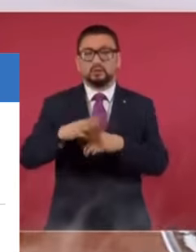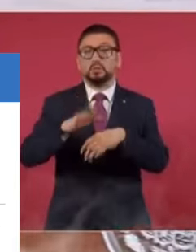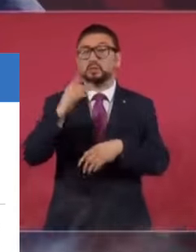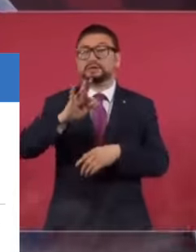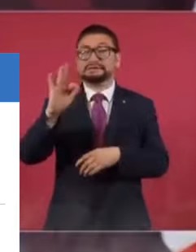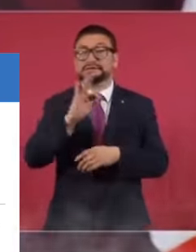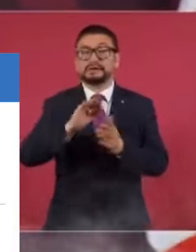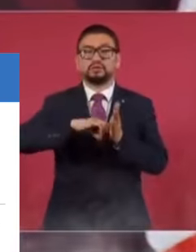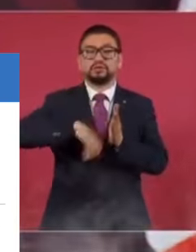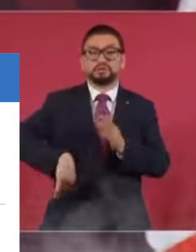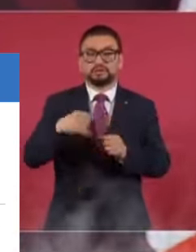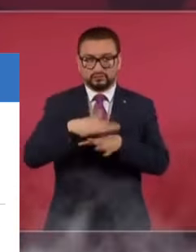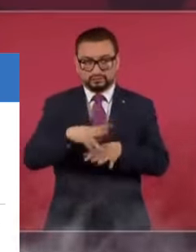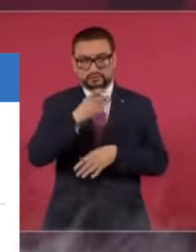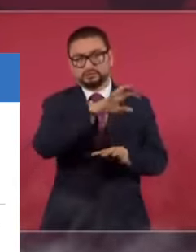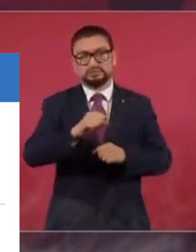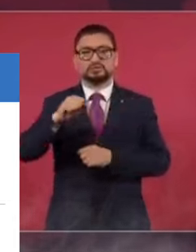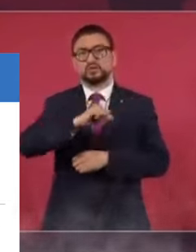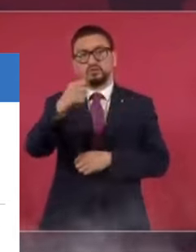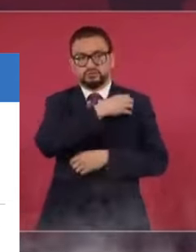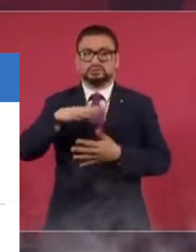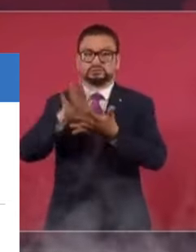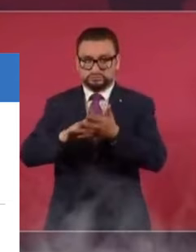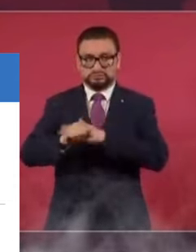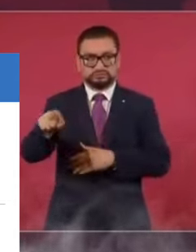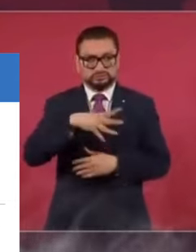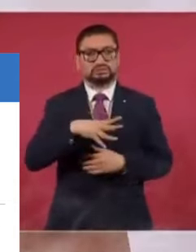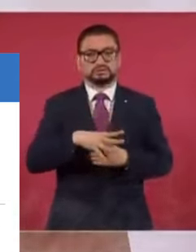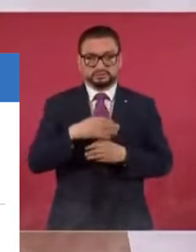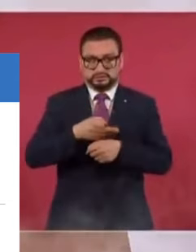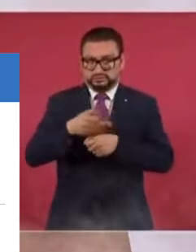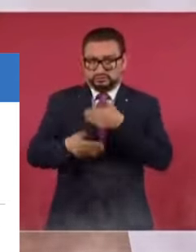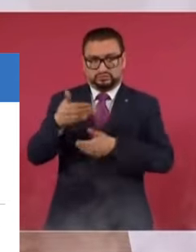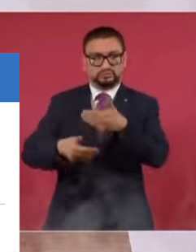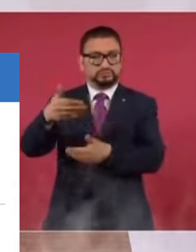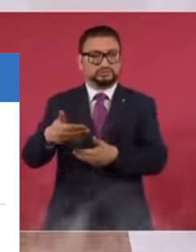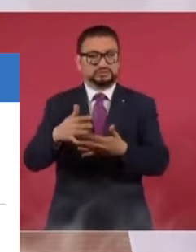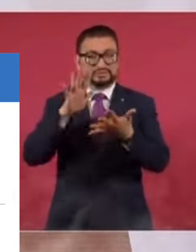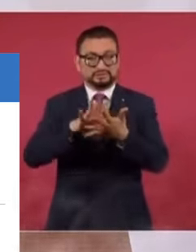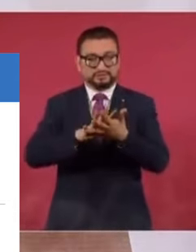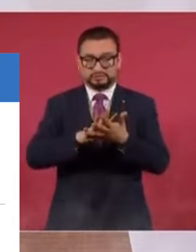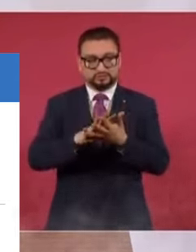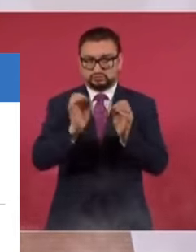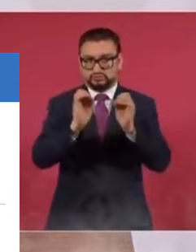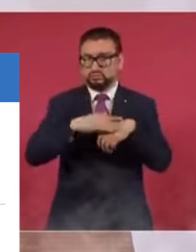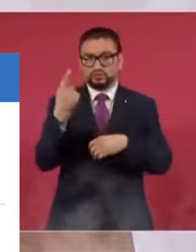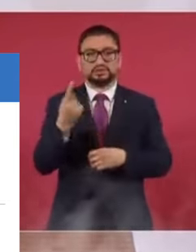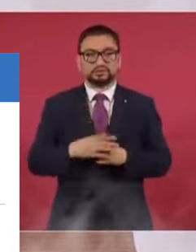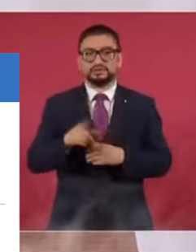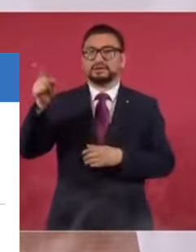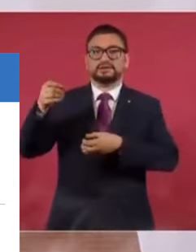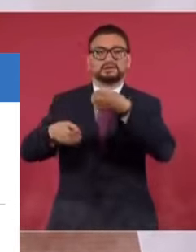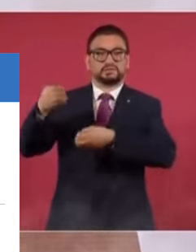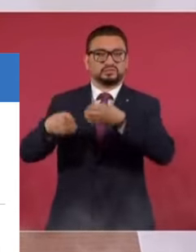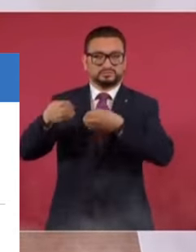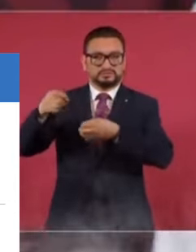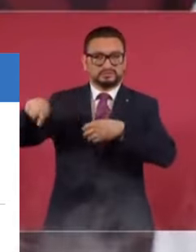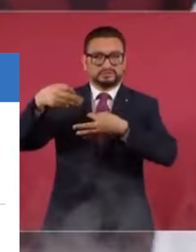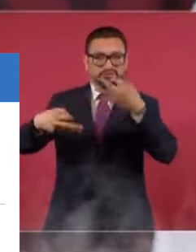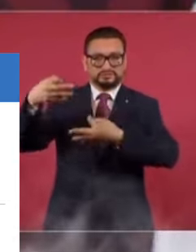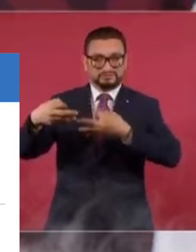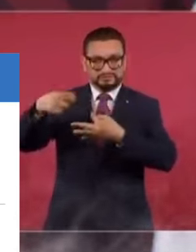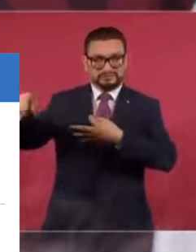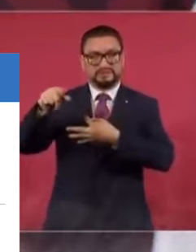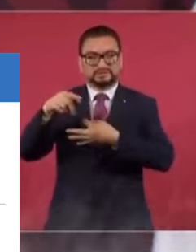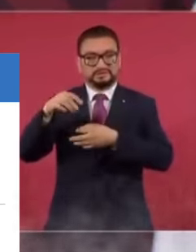delito de omisión, otro general en la cárcel y en proceso. Y no están en la cárcel, ¿saben por qué? Porque los jueces, que se